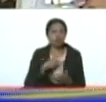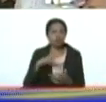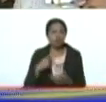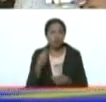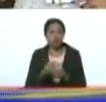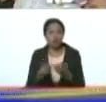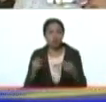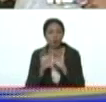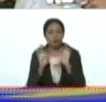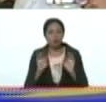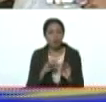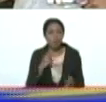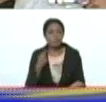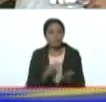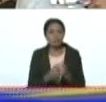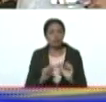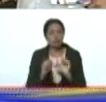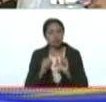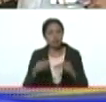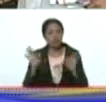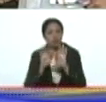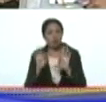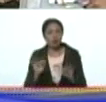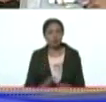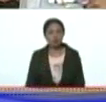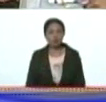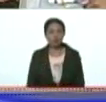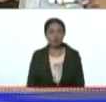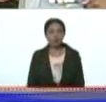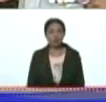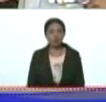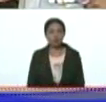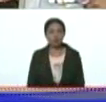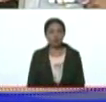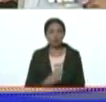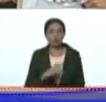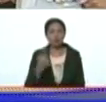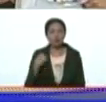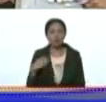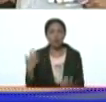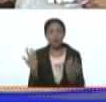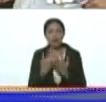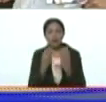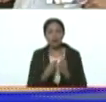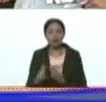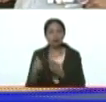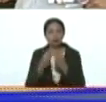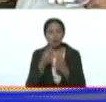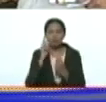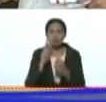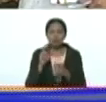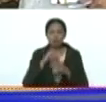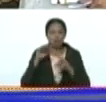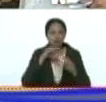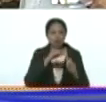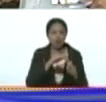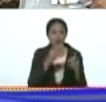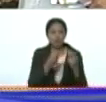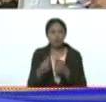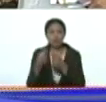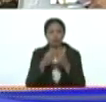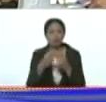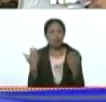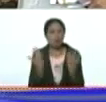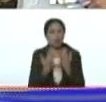la inversión debe mantenerse. Bueno, tenemos una guerra económica, tenemos una persecución financiera. Con